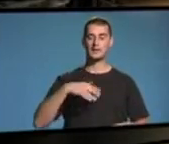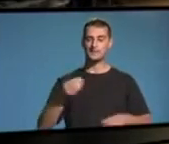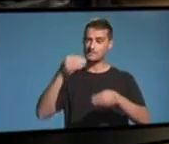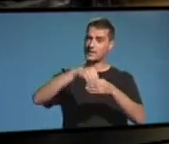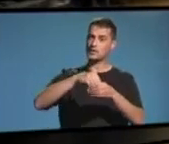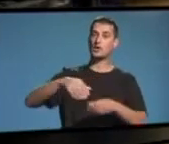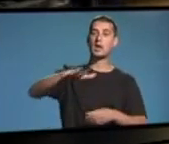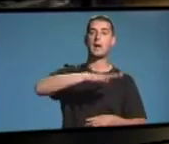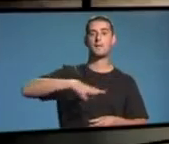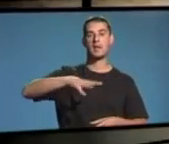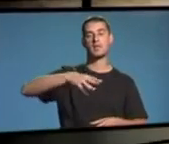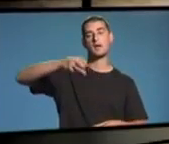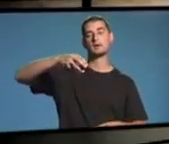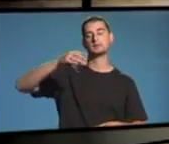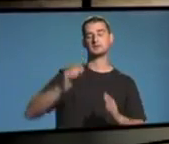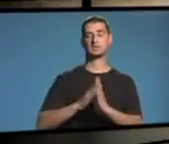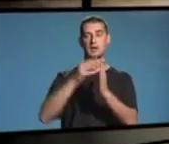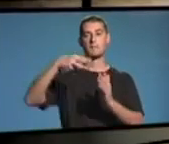mediática en toda España.